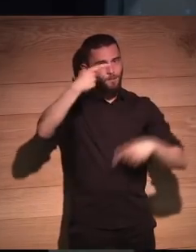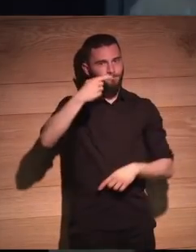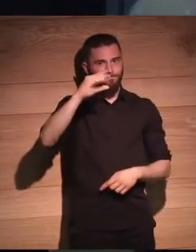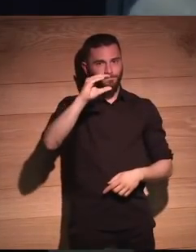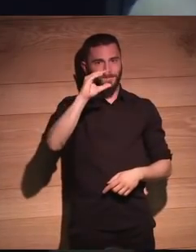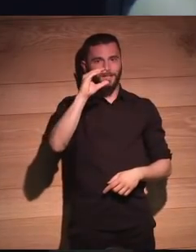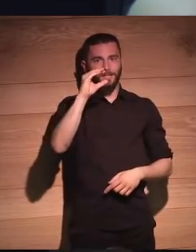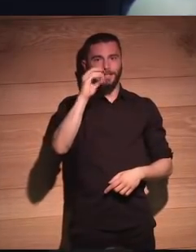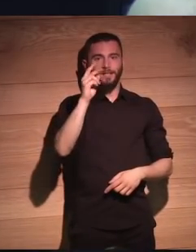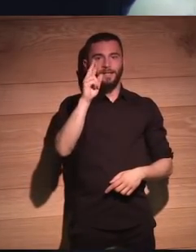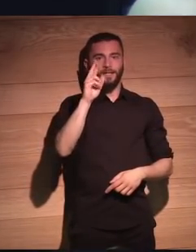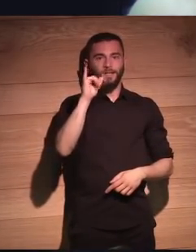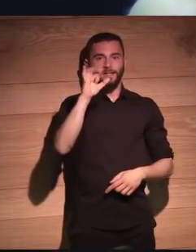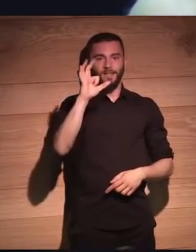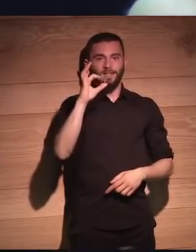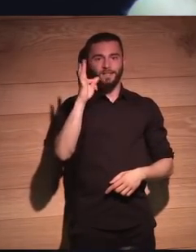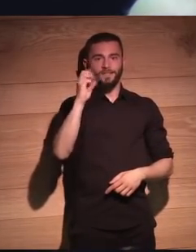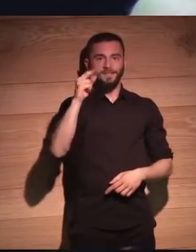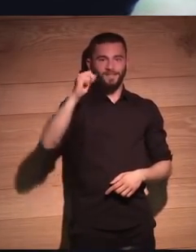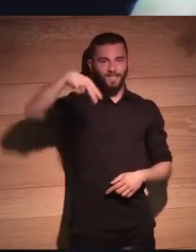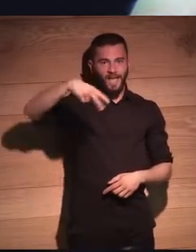que creo que es el más oscuro y es el que más